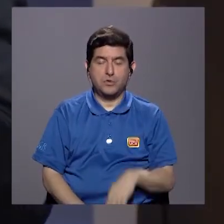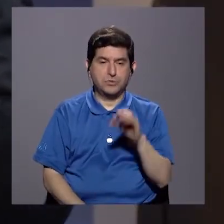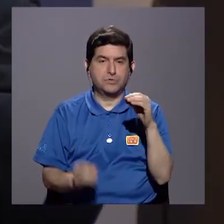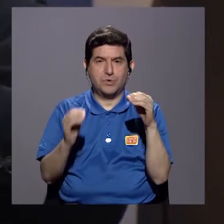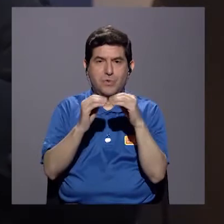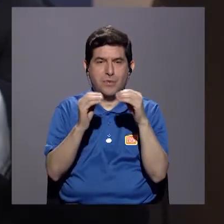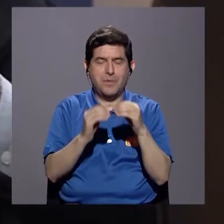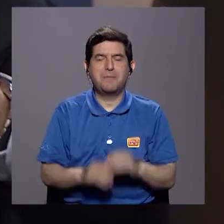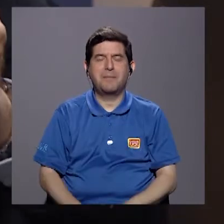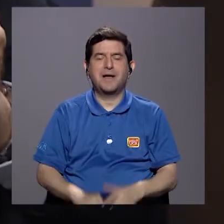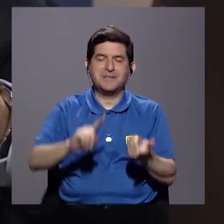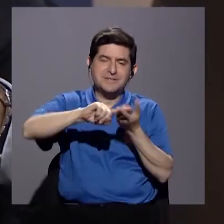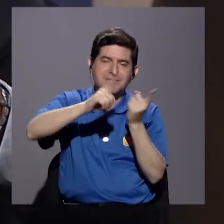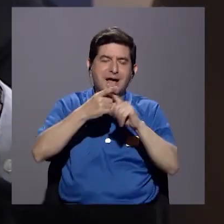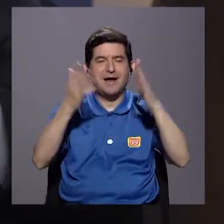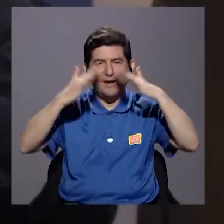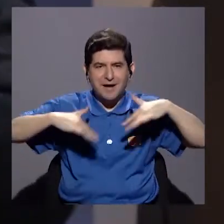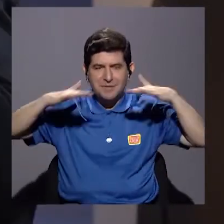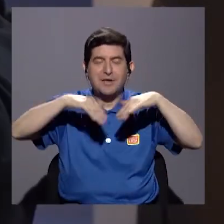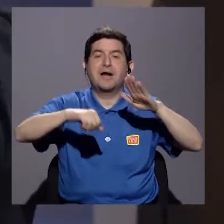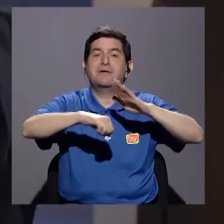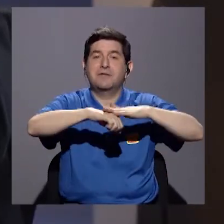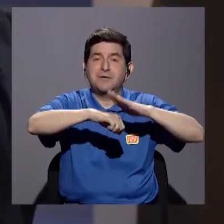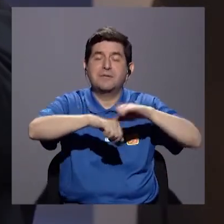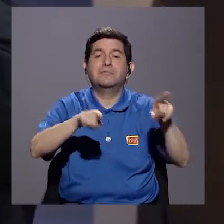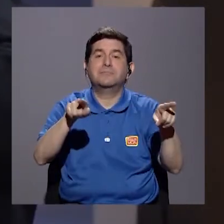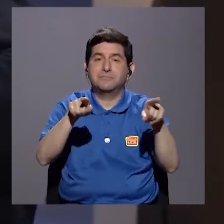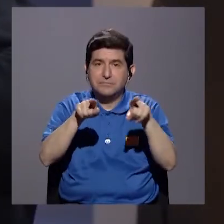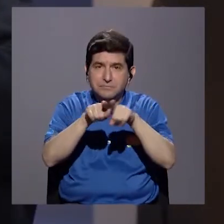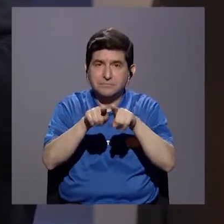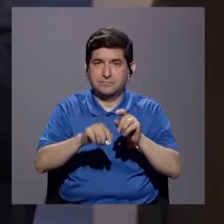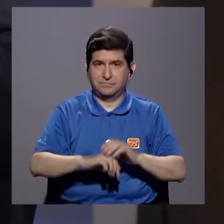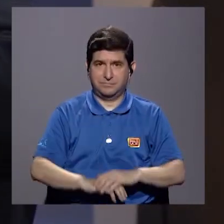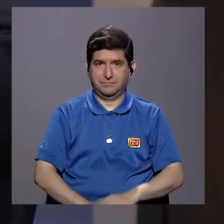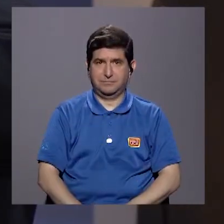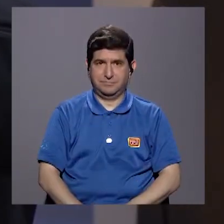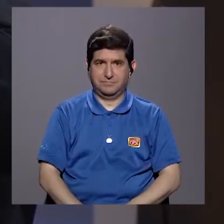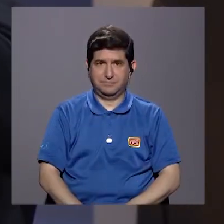solamente es mucho más amigable con el ambiente, sino que permite